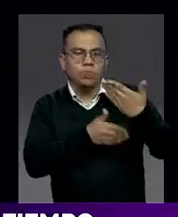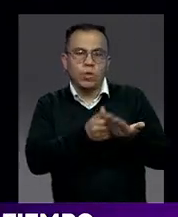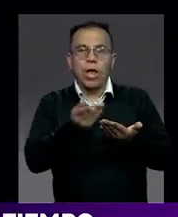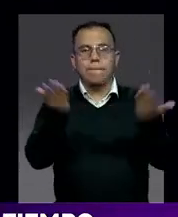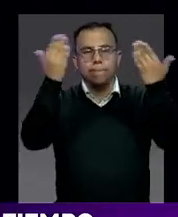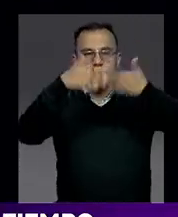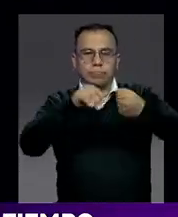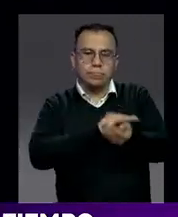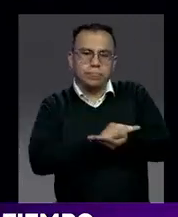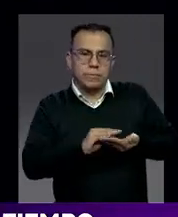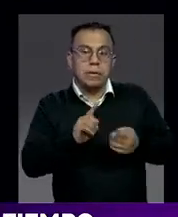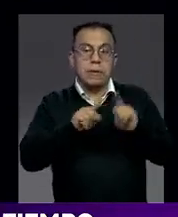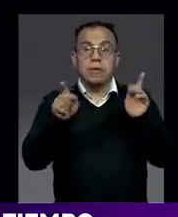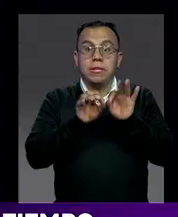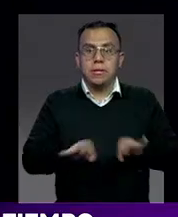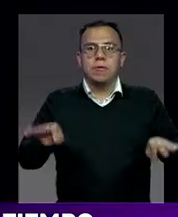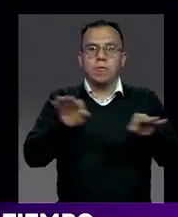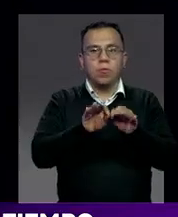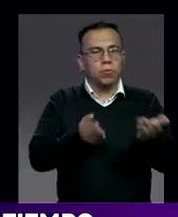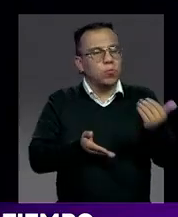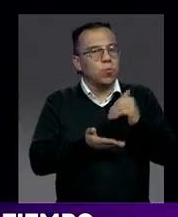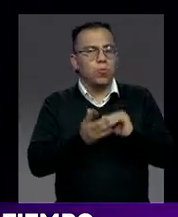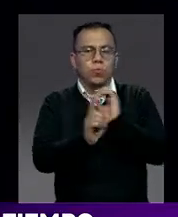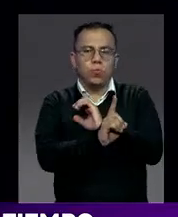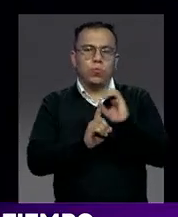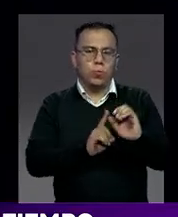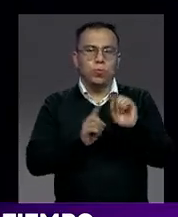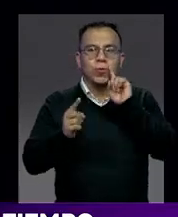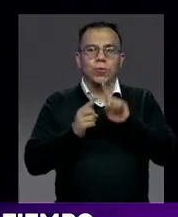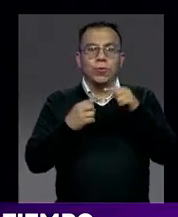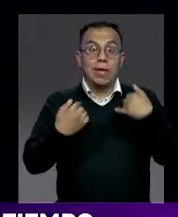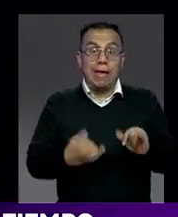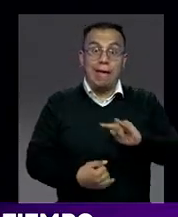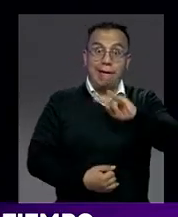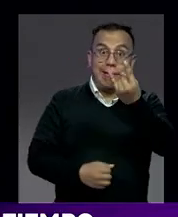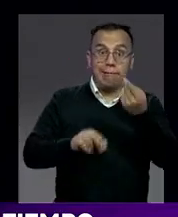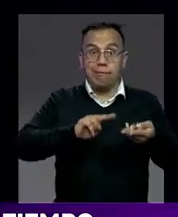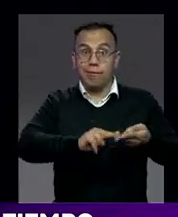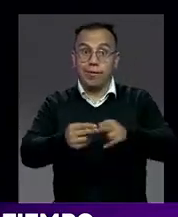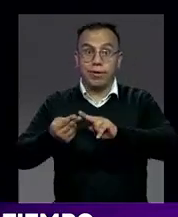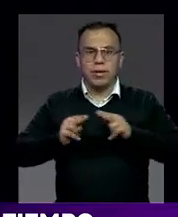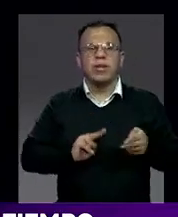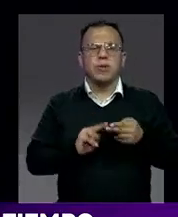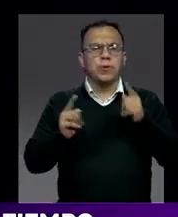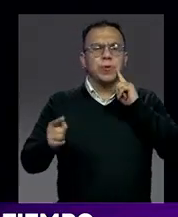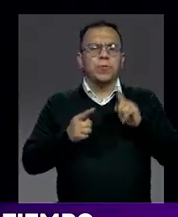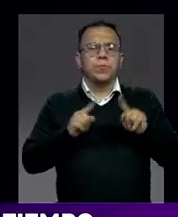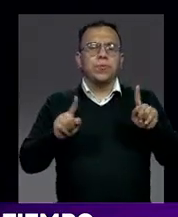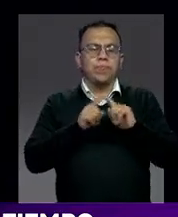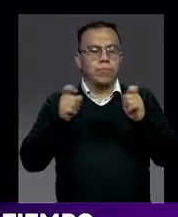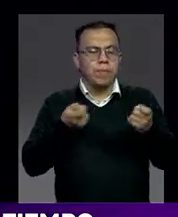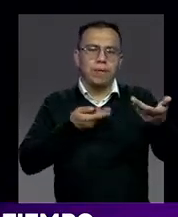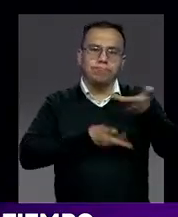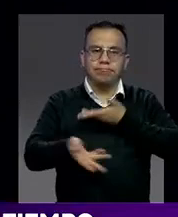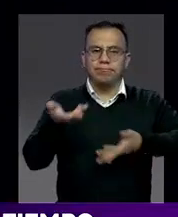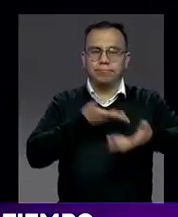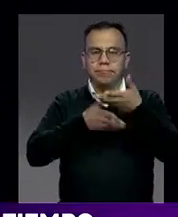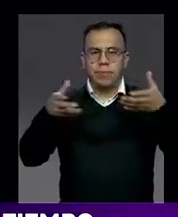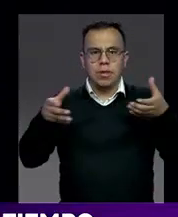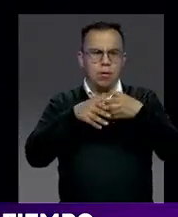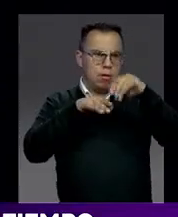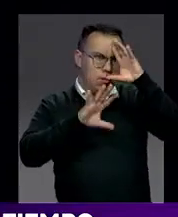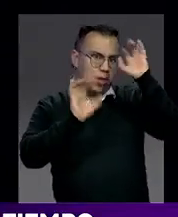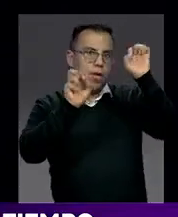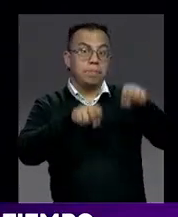corrupción y yo creo que es importante volver a esa cultura porque el que se asocia a través de la mutual o de la cooperativa pues tiene la capacidad